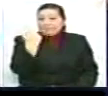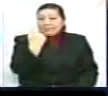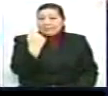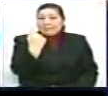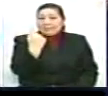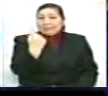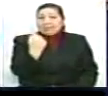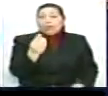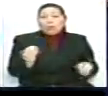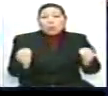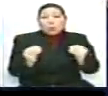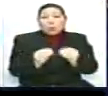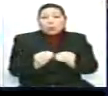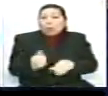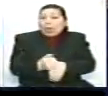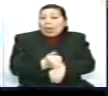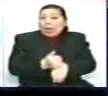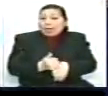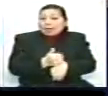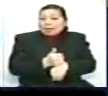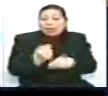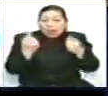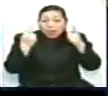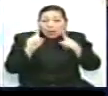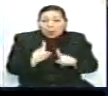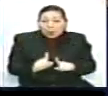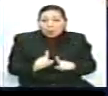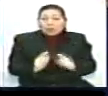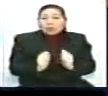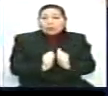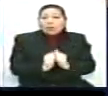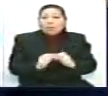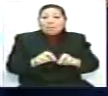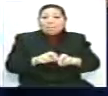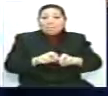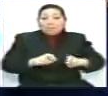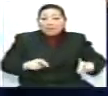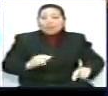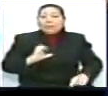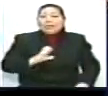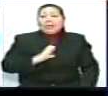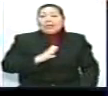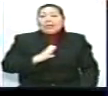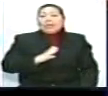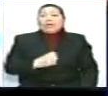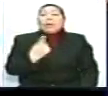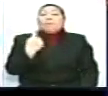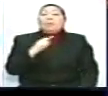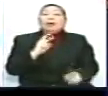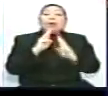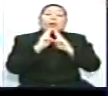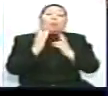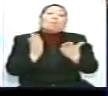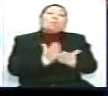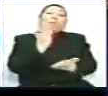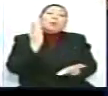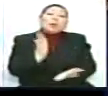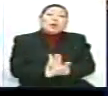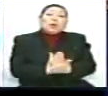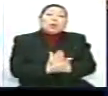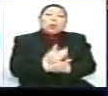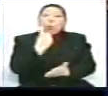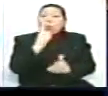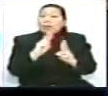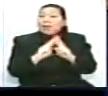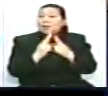en la reciente Junta de Portavoces se llegó al acuerdo de convocar un pleno ético para resolver, de ser posible, en una